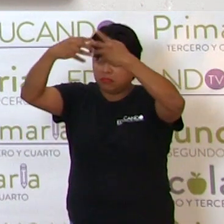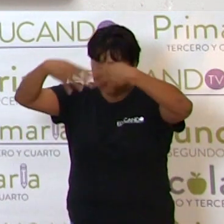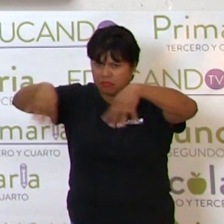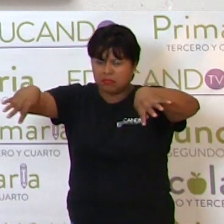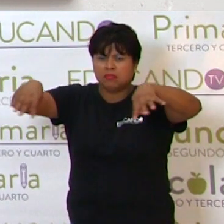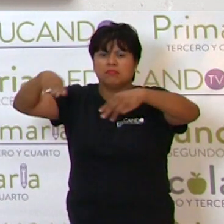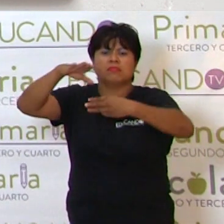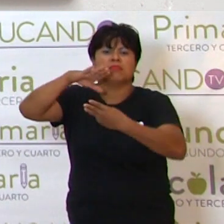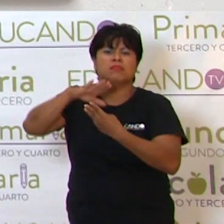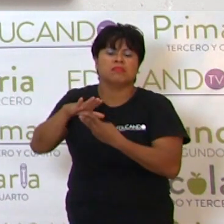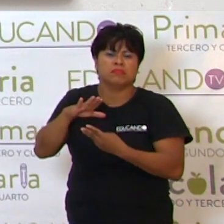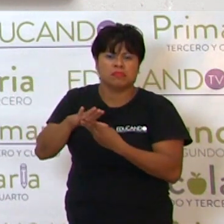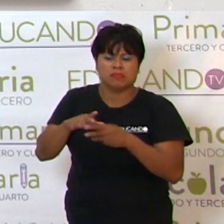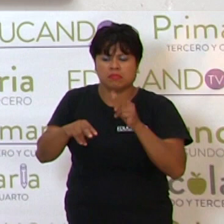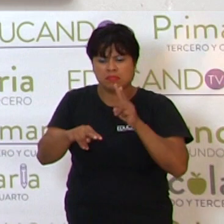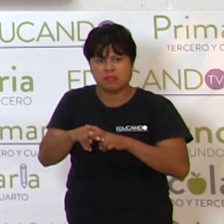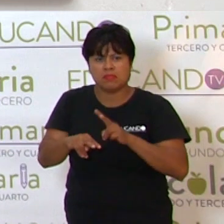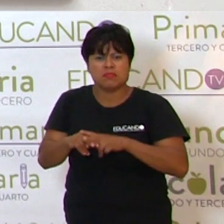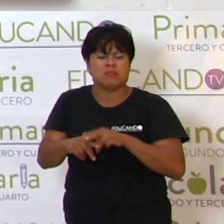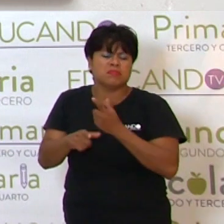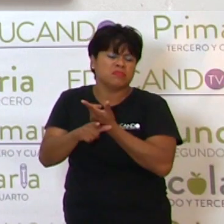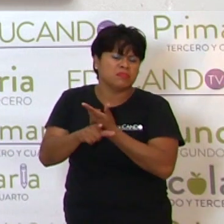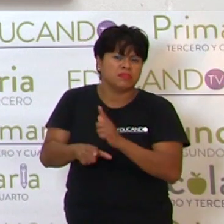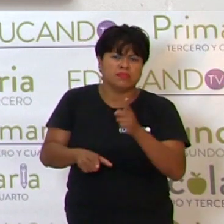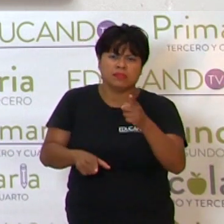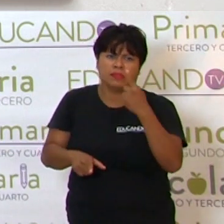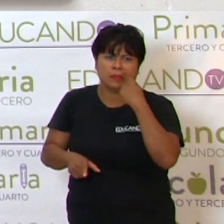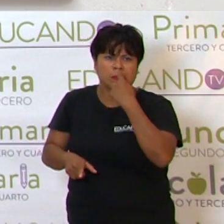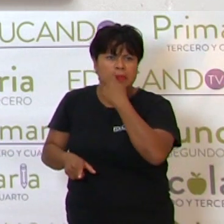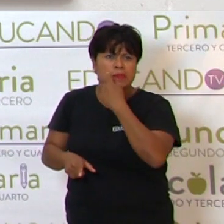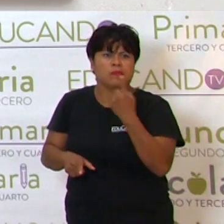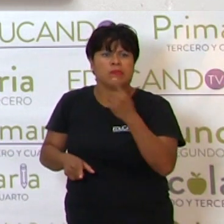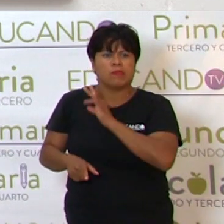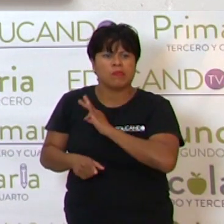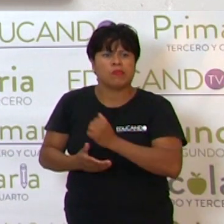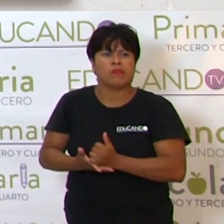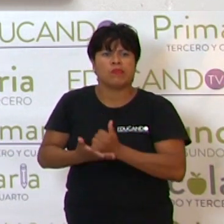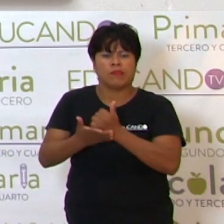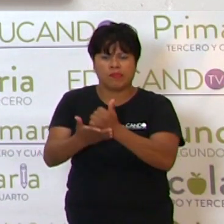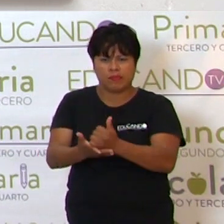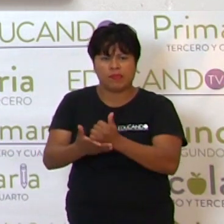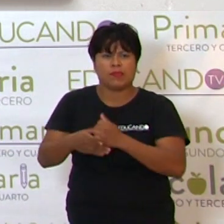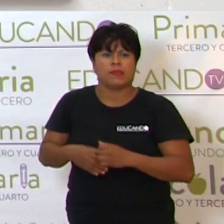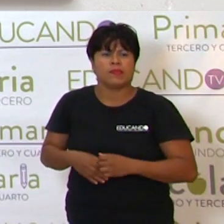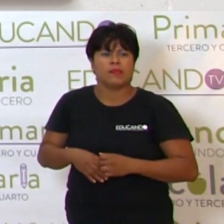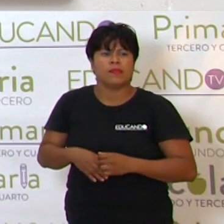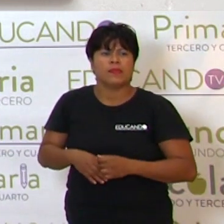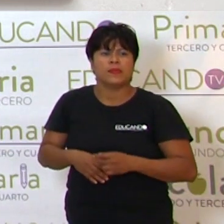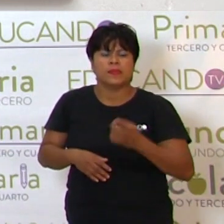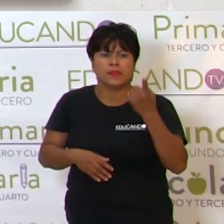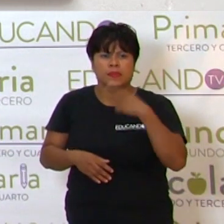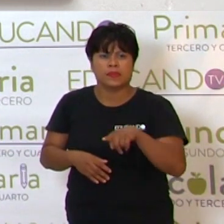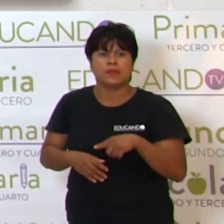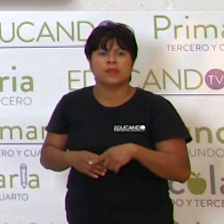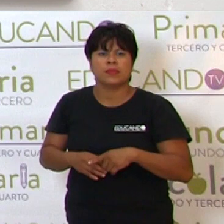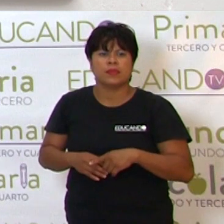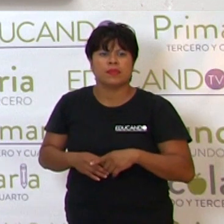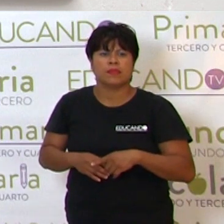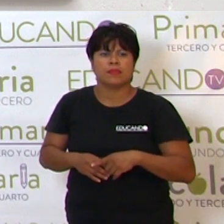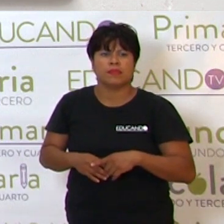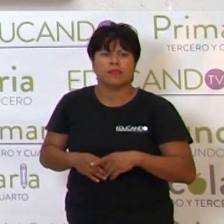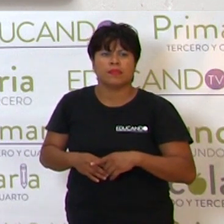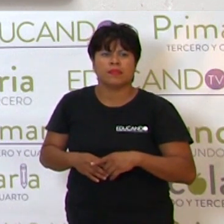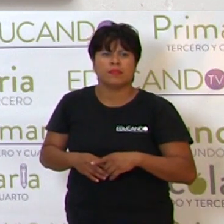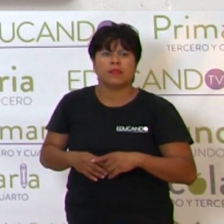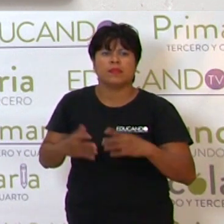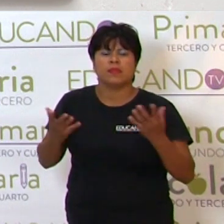cortinas, mesas, sillas, lo que ustedes crean que les va a ayudar a